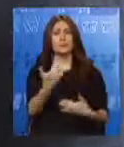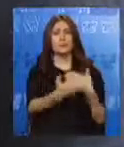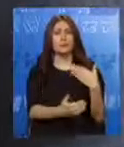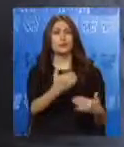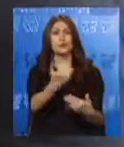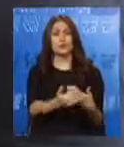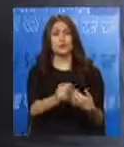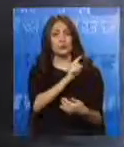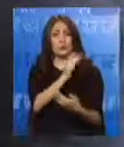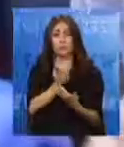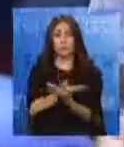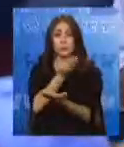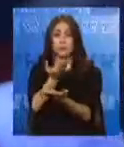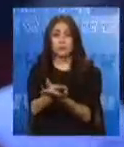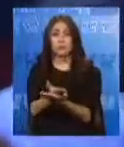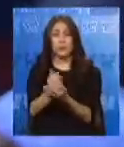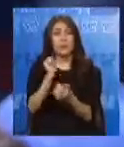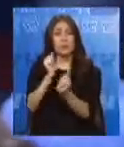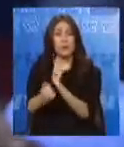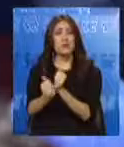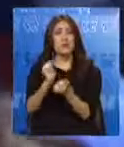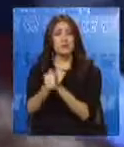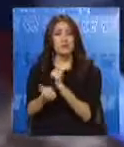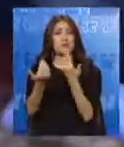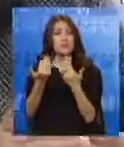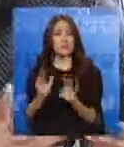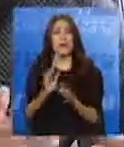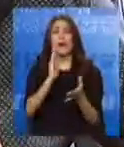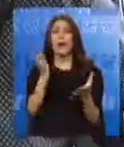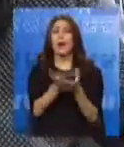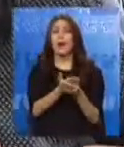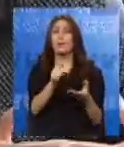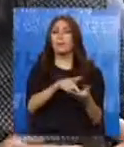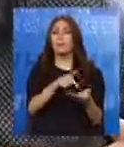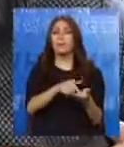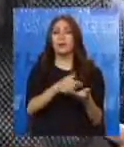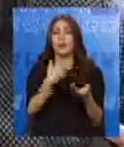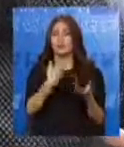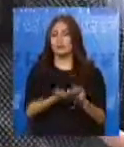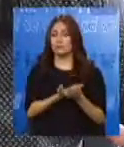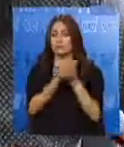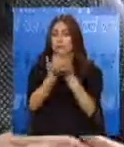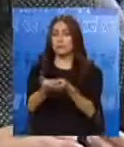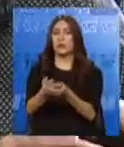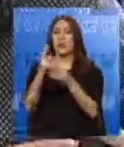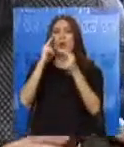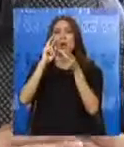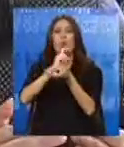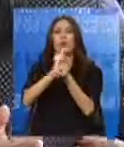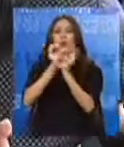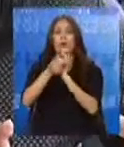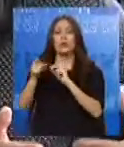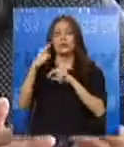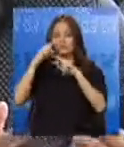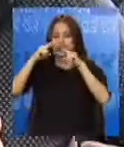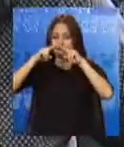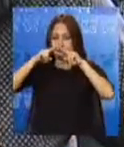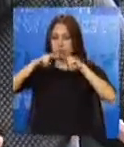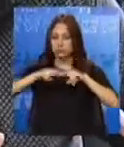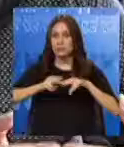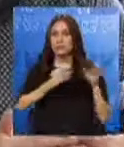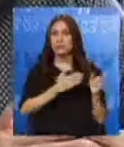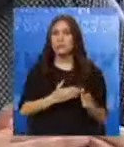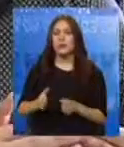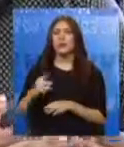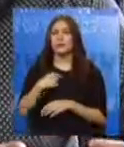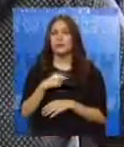que la propuesta de Diego Okendo pasó la primera fase del concurso. Las carpetas están siendo ya enviadas al Cordicom para que el Cordicom analice el plan